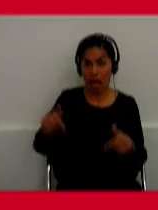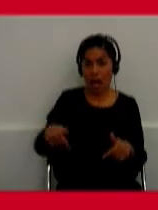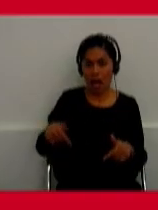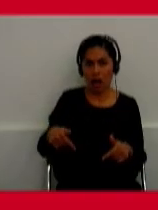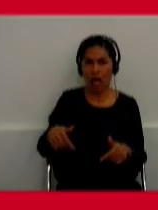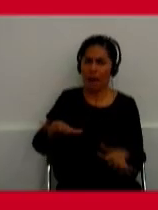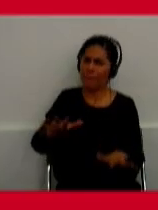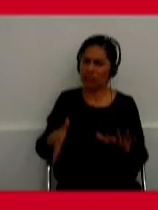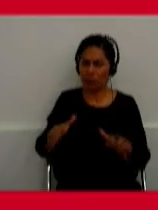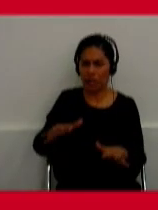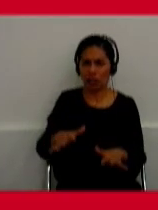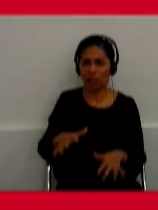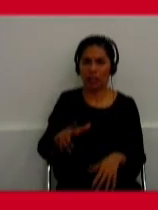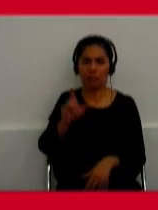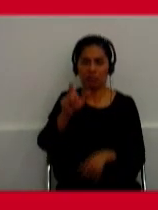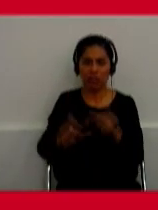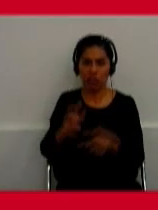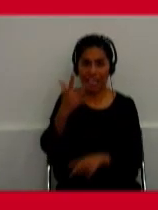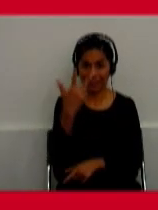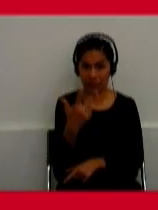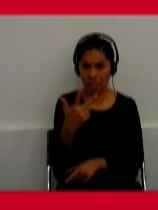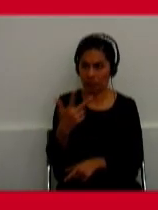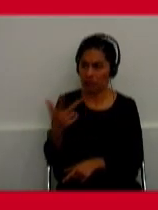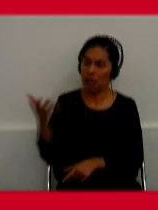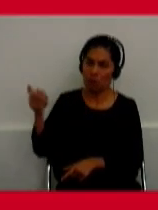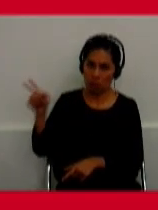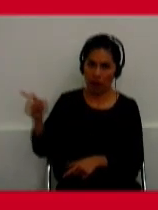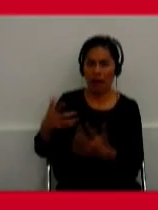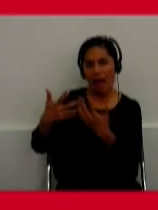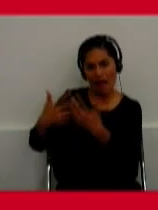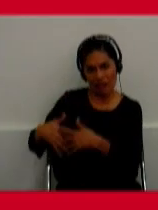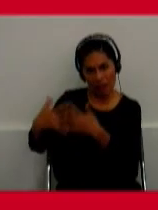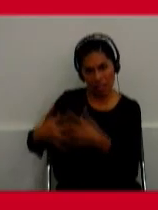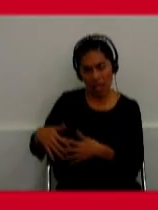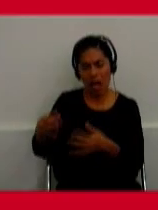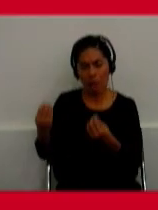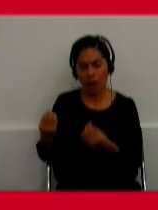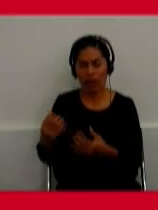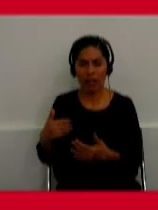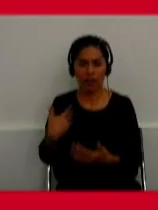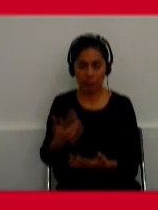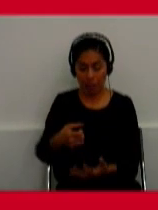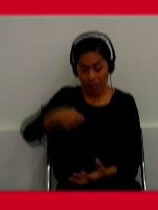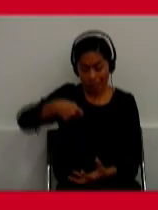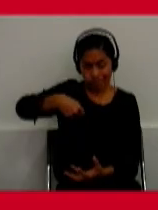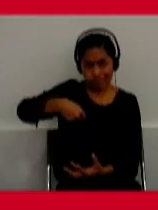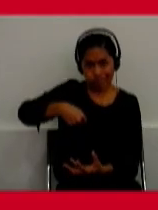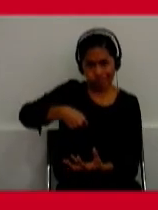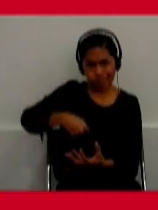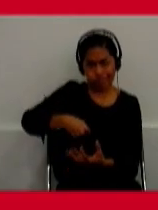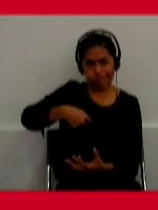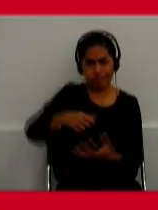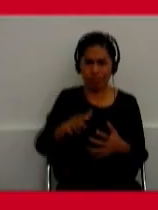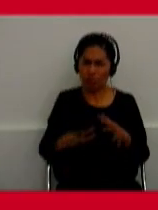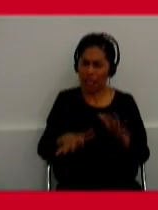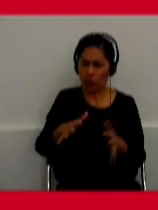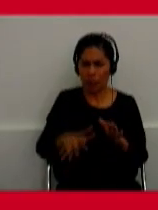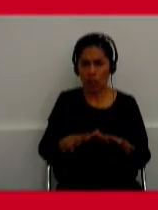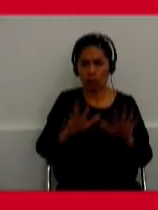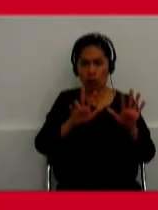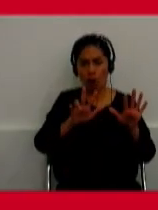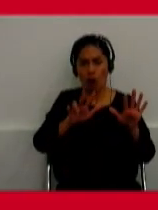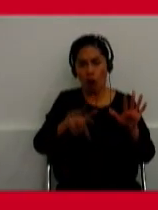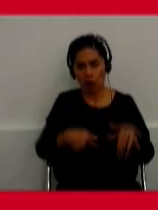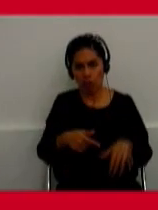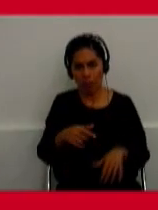lo menos hasta 3 proveedores que te pueden fabricar en un solo filtro prensa, pueden manejar alrededor de 8.000 a 10.000 toneladas